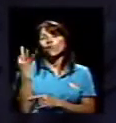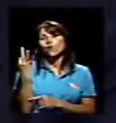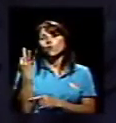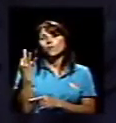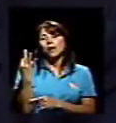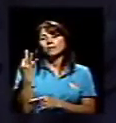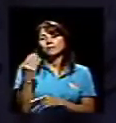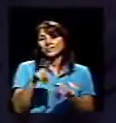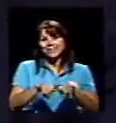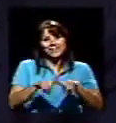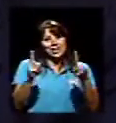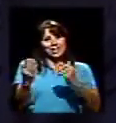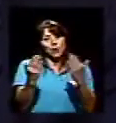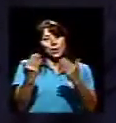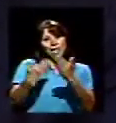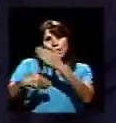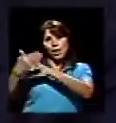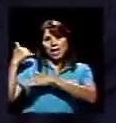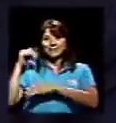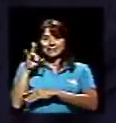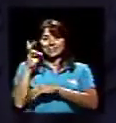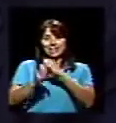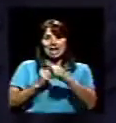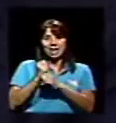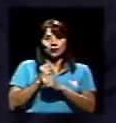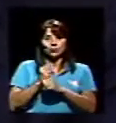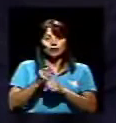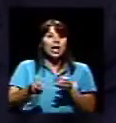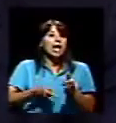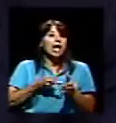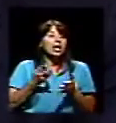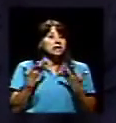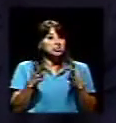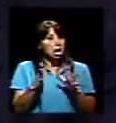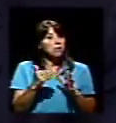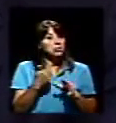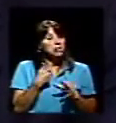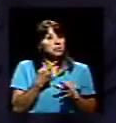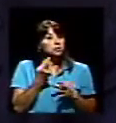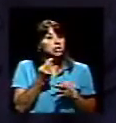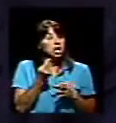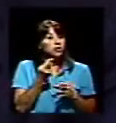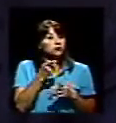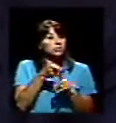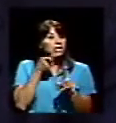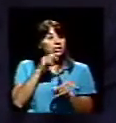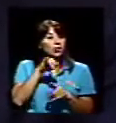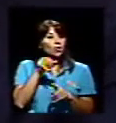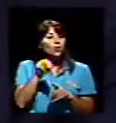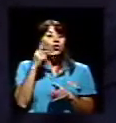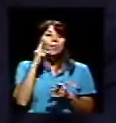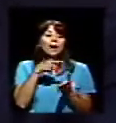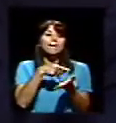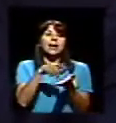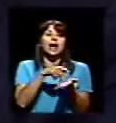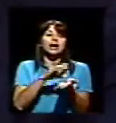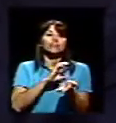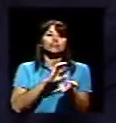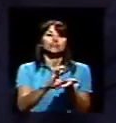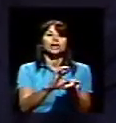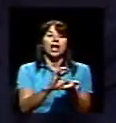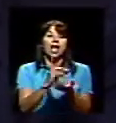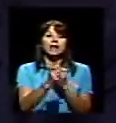6 o 7 años. Las reservas para pagar aguinaldos, salario escolar, están aprovisionadas desde el mes de junio, eso nos da una enorme tranquilidad.